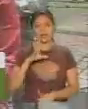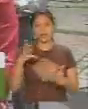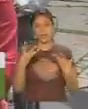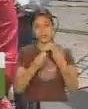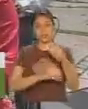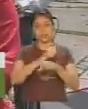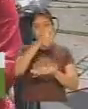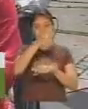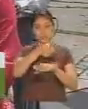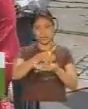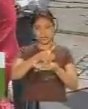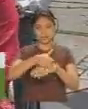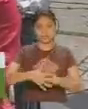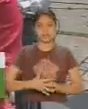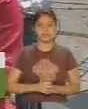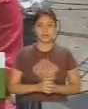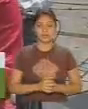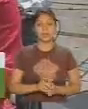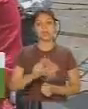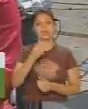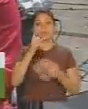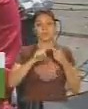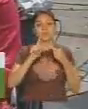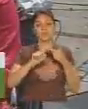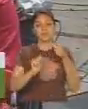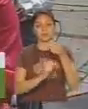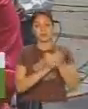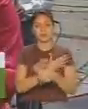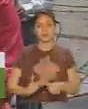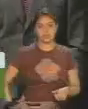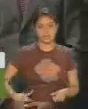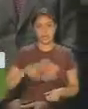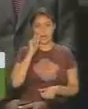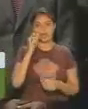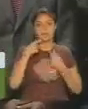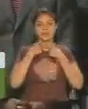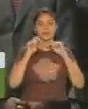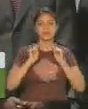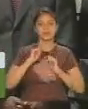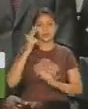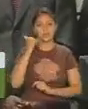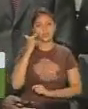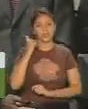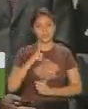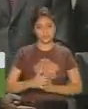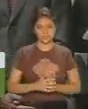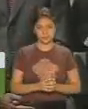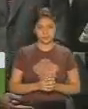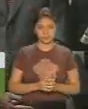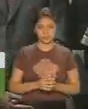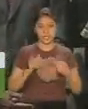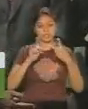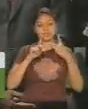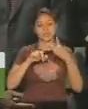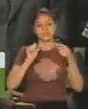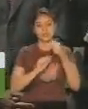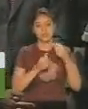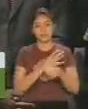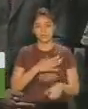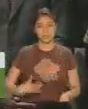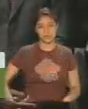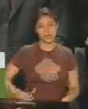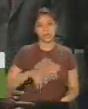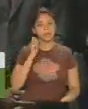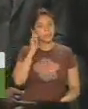directiva. Primer vicepresidente, Aristóbulo Isturiz. Blanca Caut, su